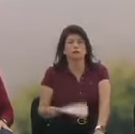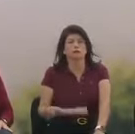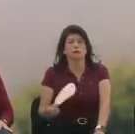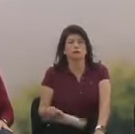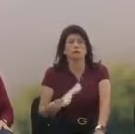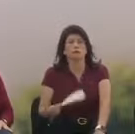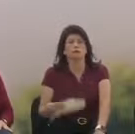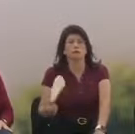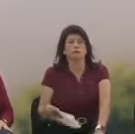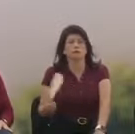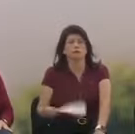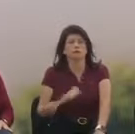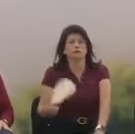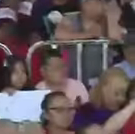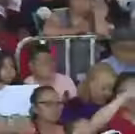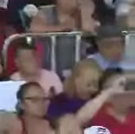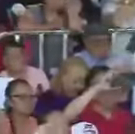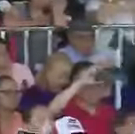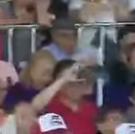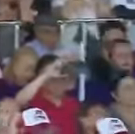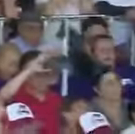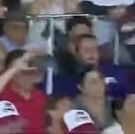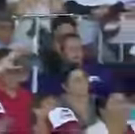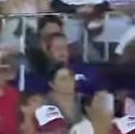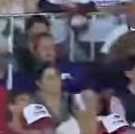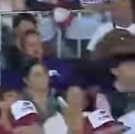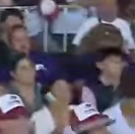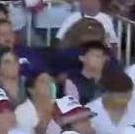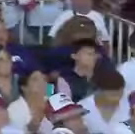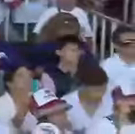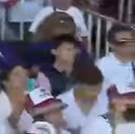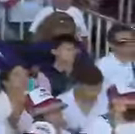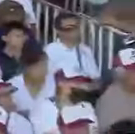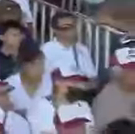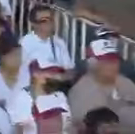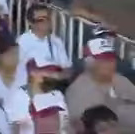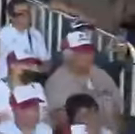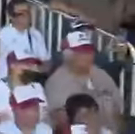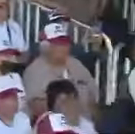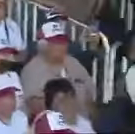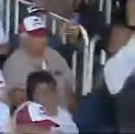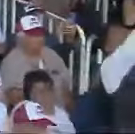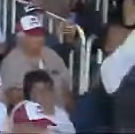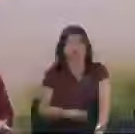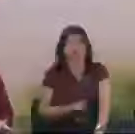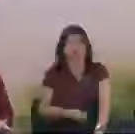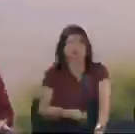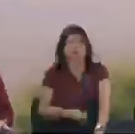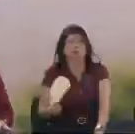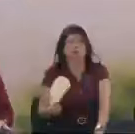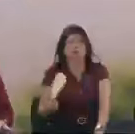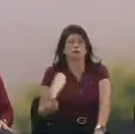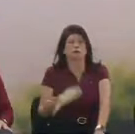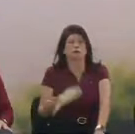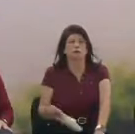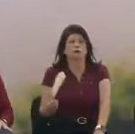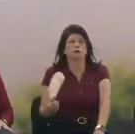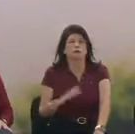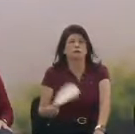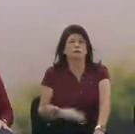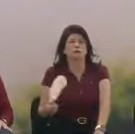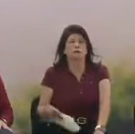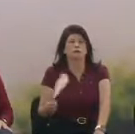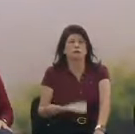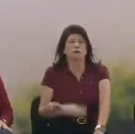Miguel Gutiérrez en este municipio. Entonces, el llamado, compañeras y compañeros,